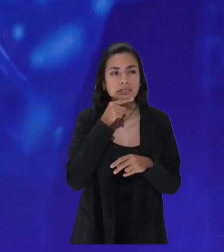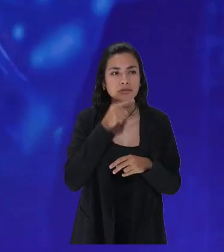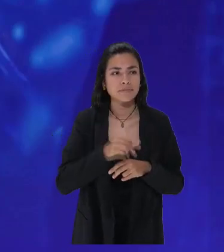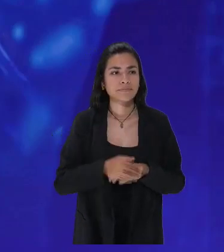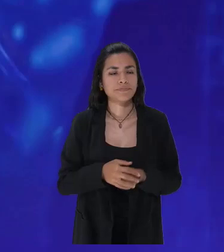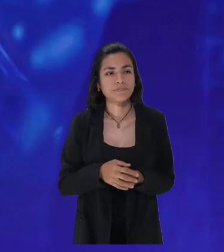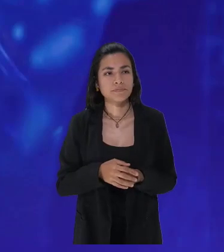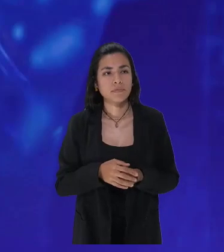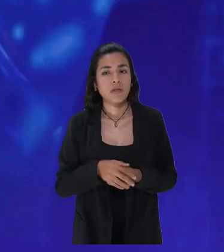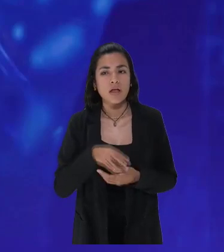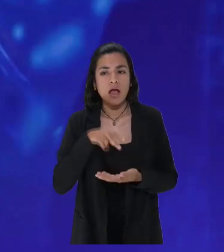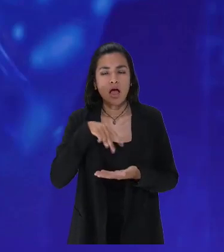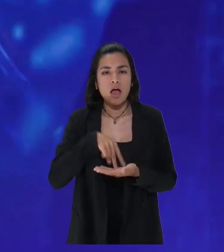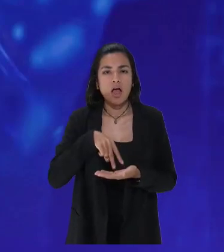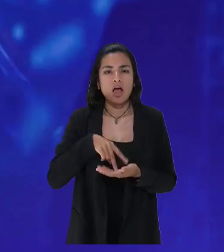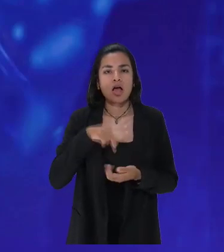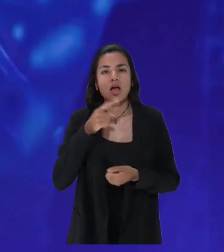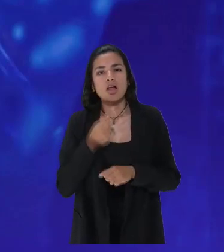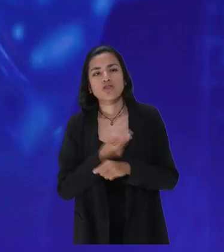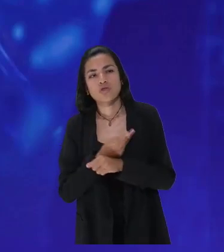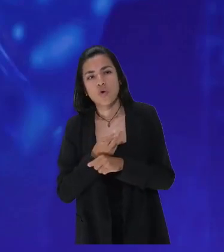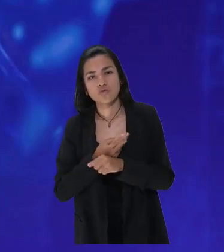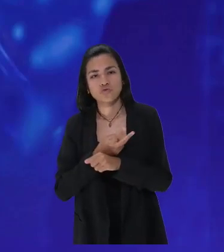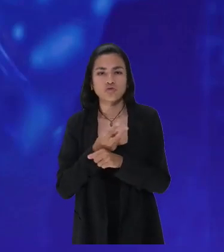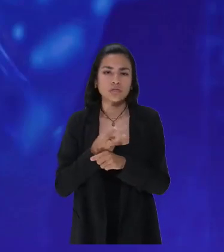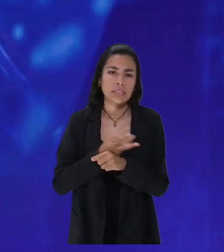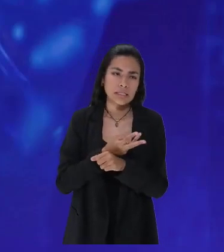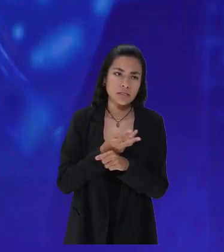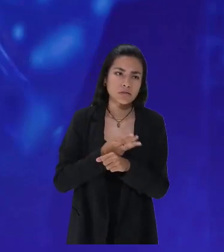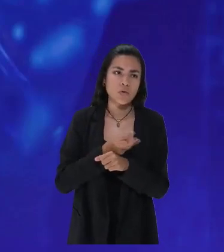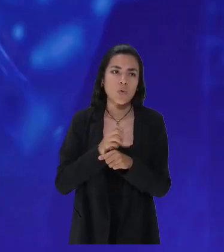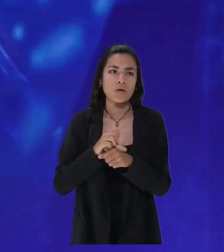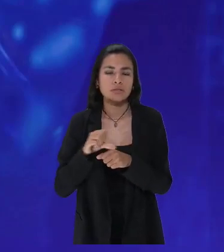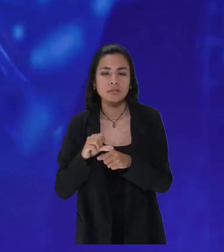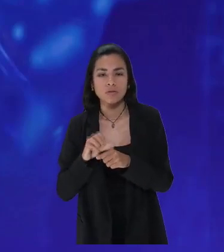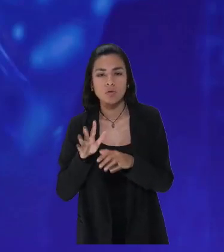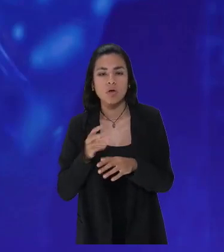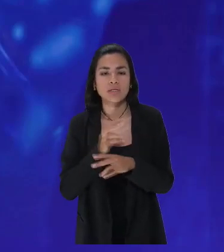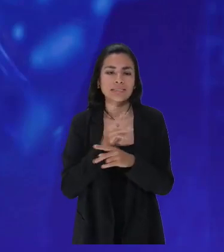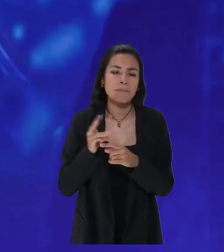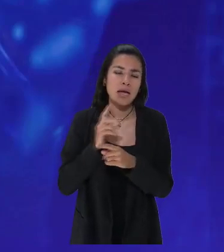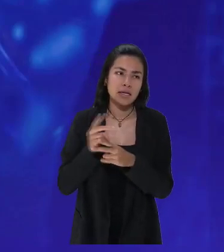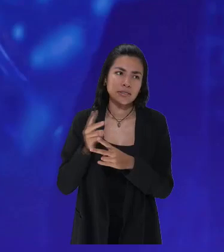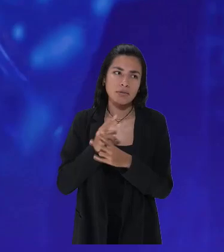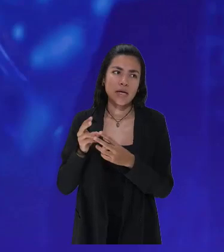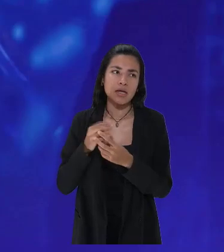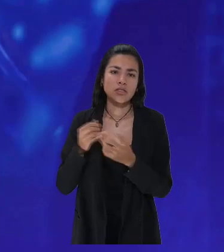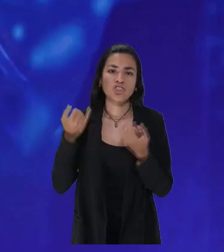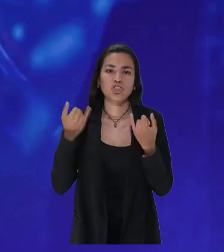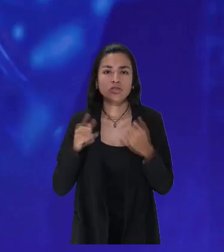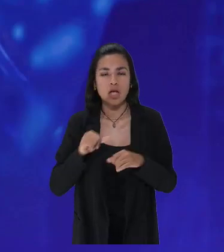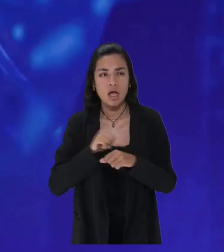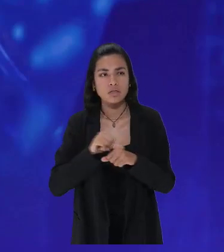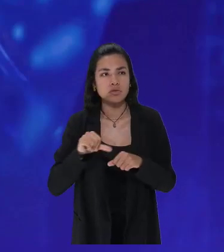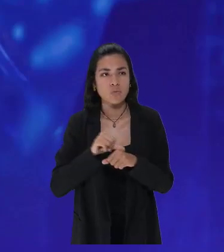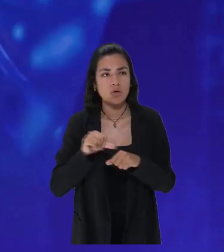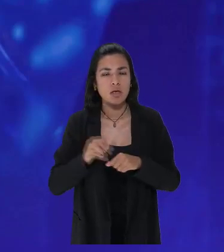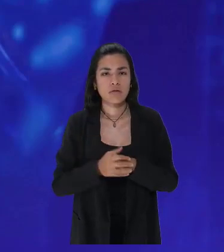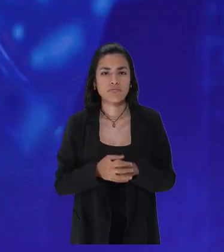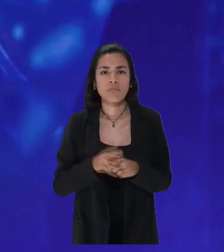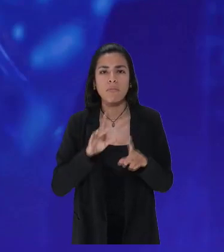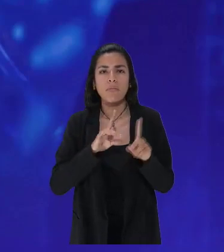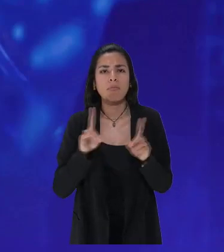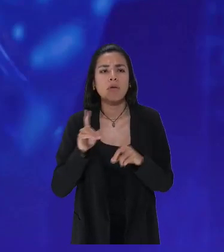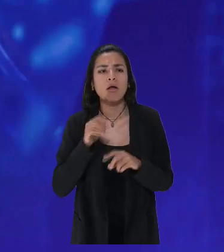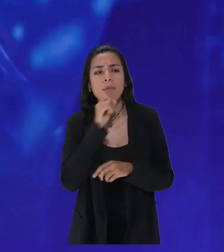pero está allí parado por 2 o 3 horas en este procedimiento quirúrgico por varias semanas y ya pasó su rotación de cirugía. Pero cuando realmente tú le